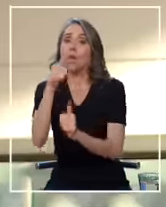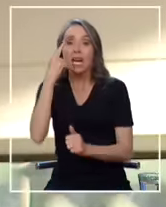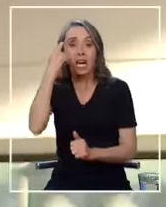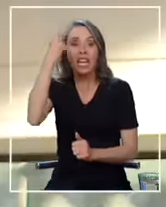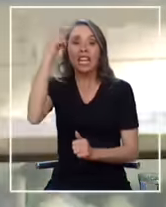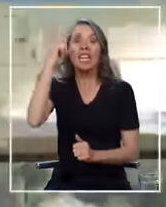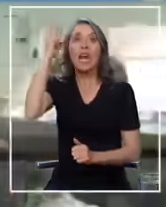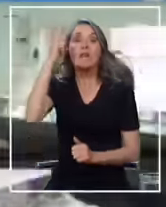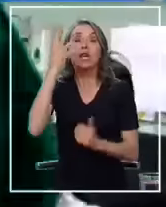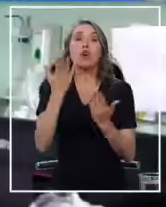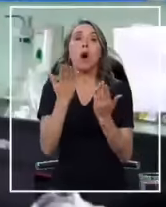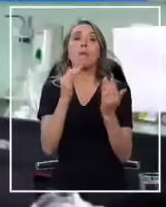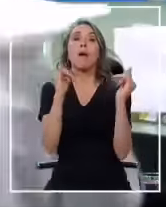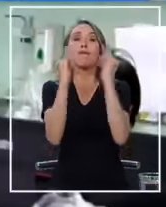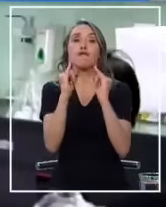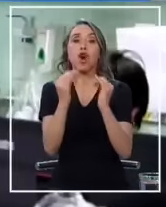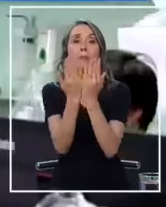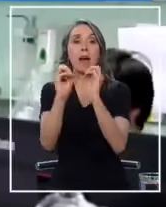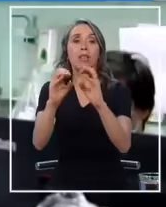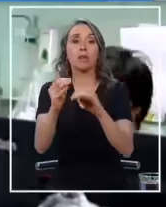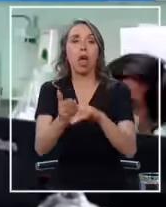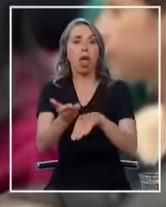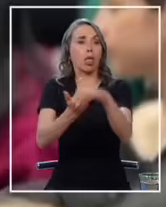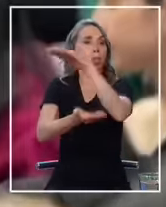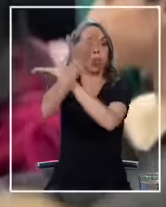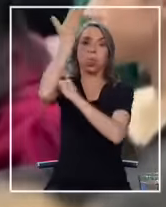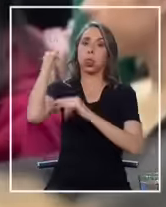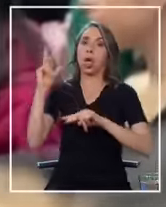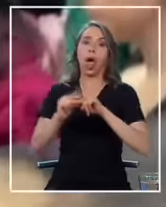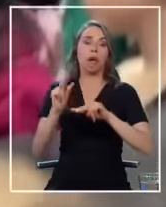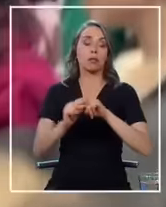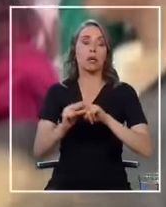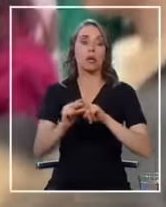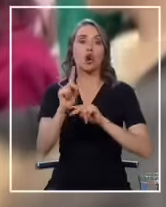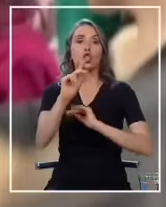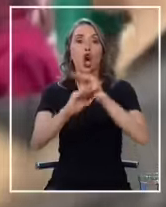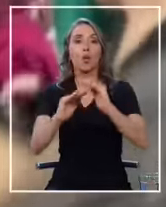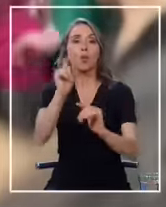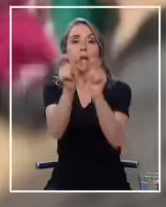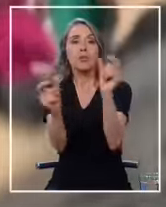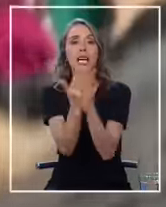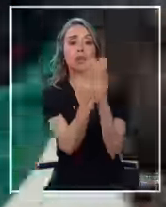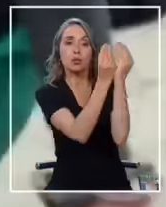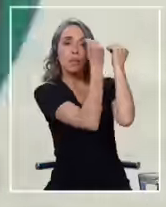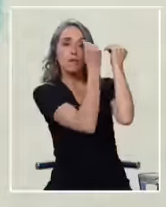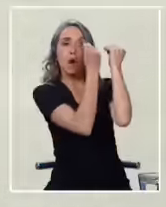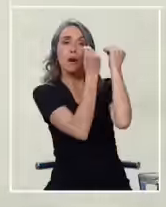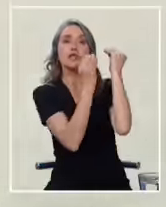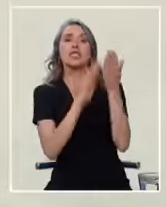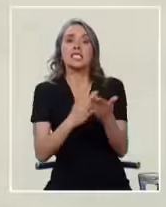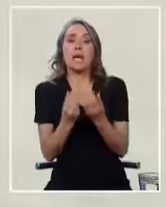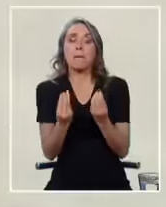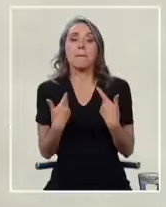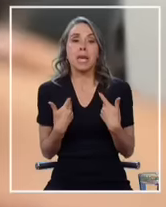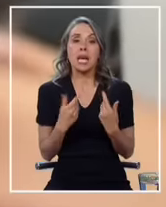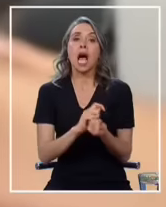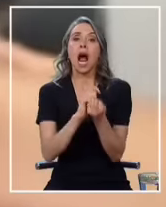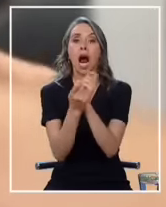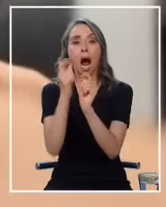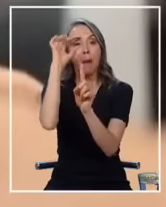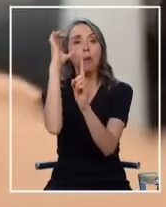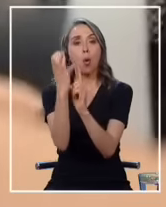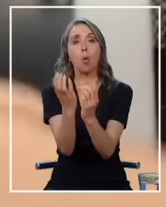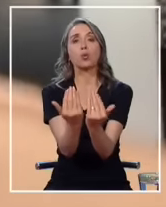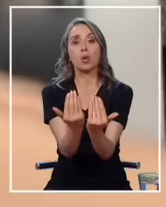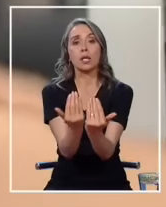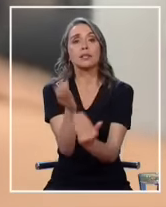de un modelo educativo que parece anacrónico y que no resguardaría el bienestar de los alumnos en formación. Un cambio cultural necesario para